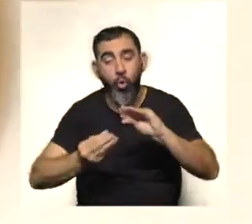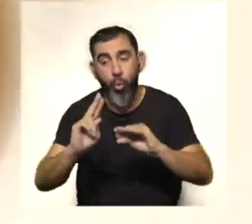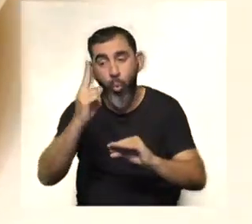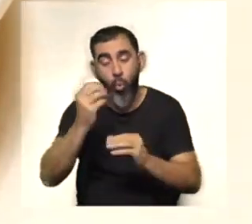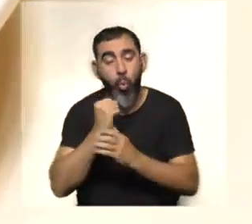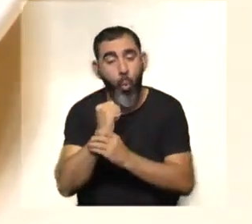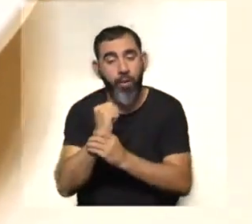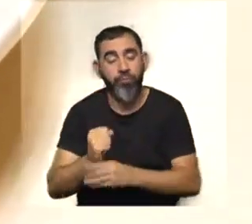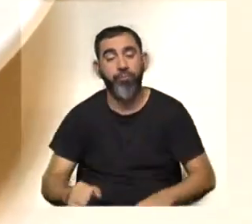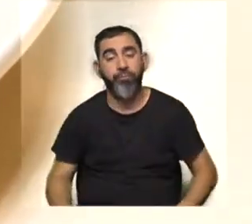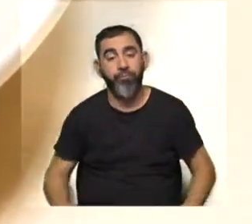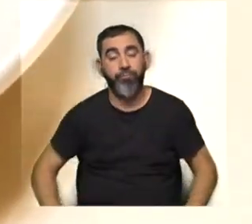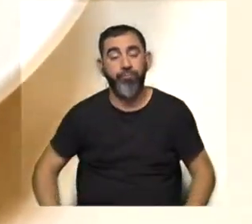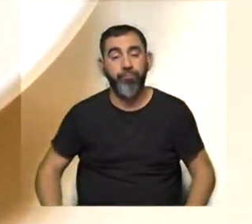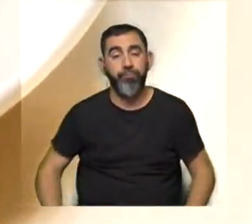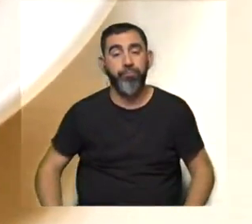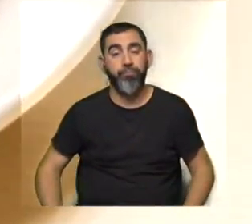uruguayos.